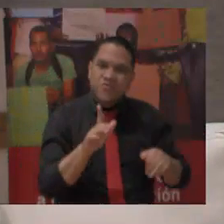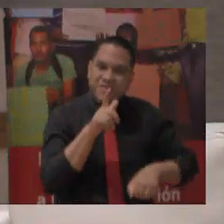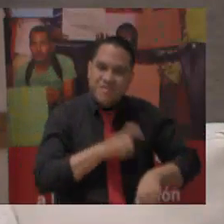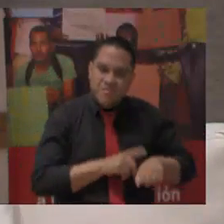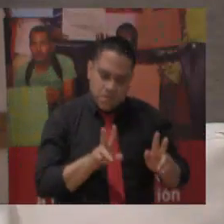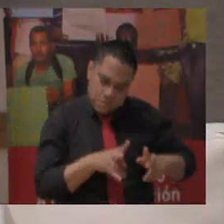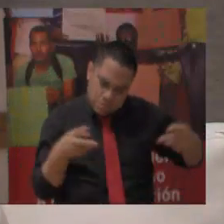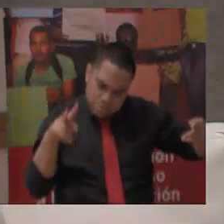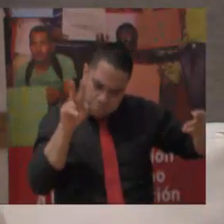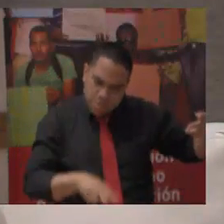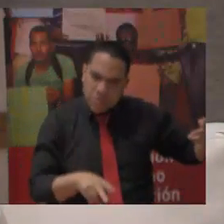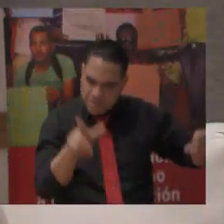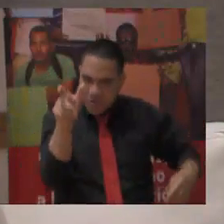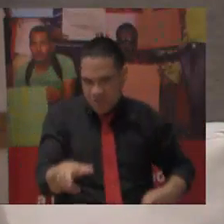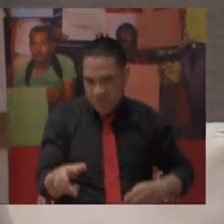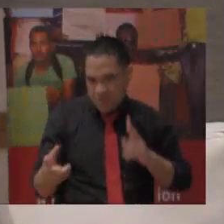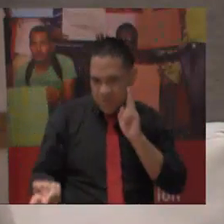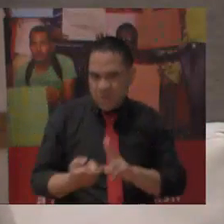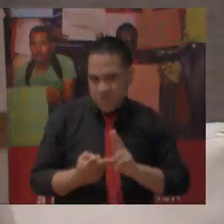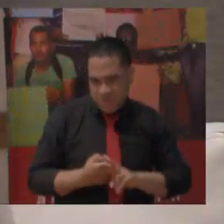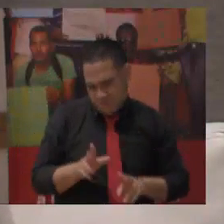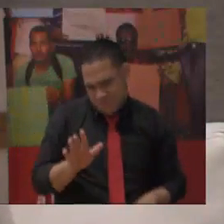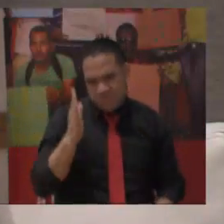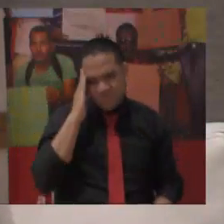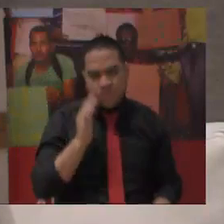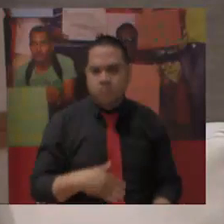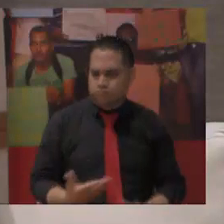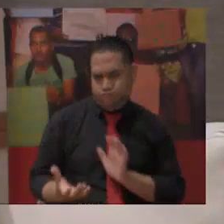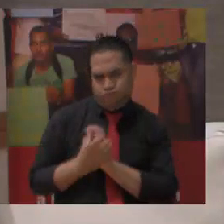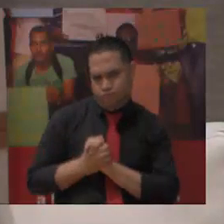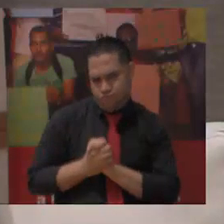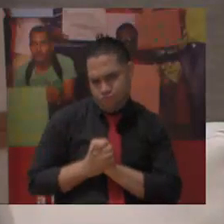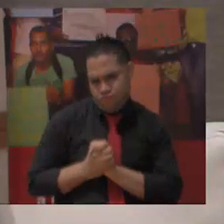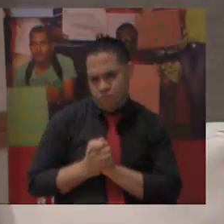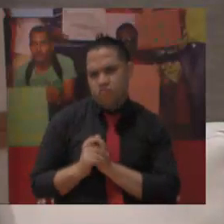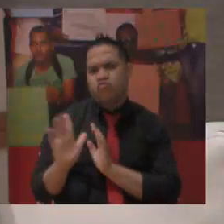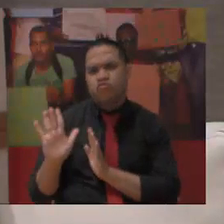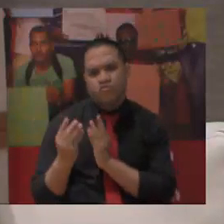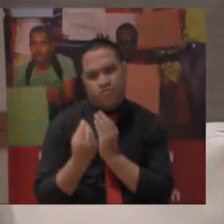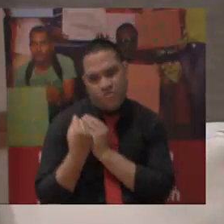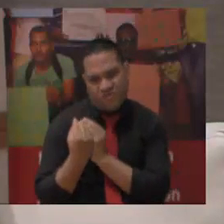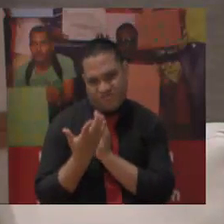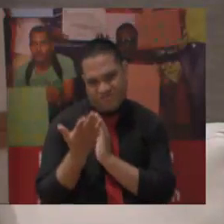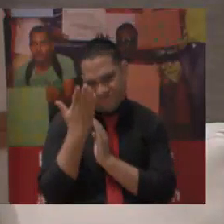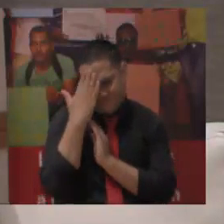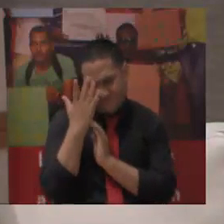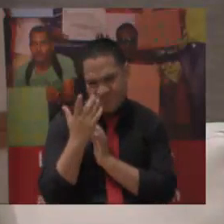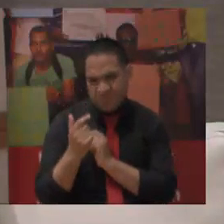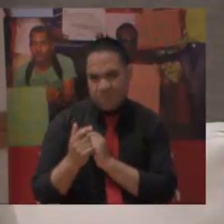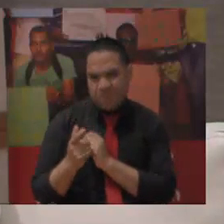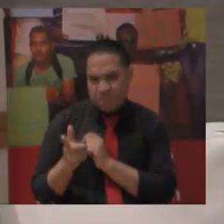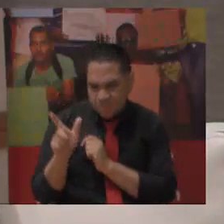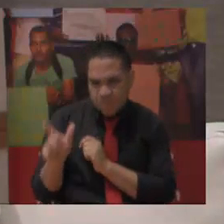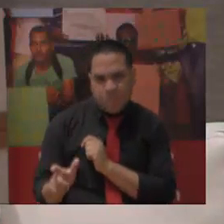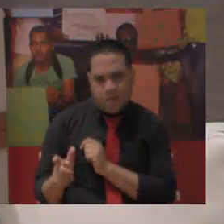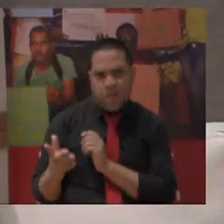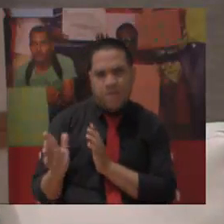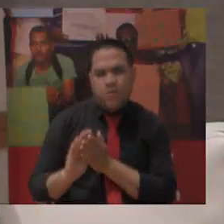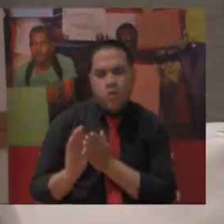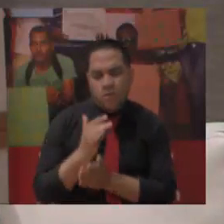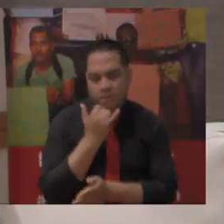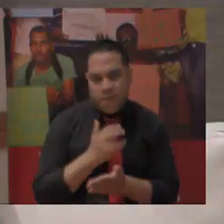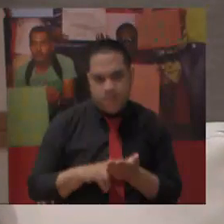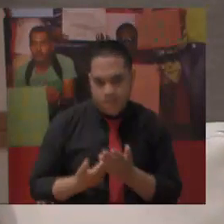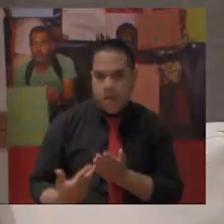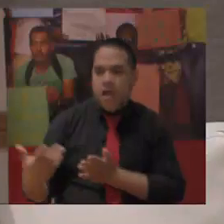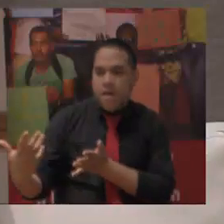una persona que seguramente ustedes conocen mucho y es un gran amigo, consejero en todo sentido, hasta espiritual por supuesto, que es el